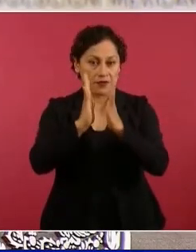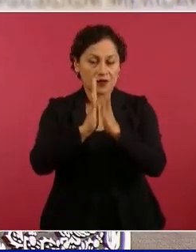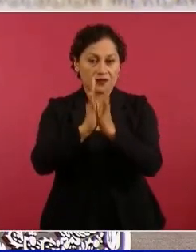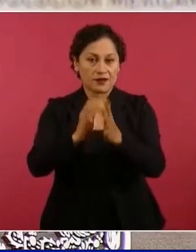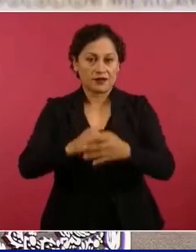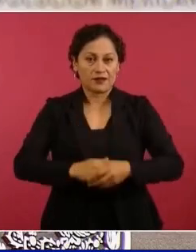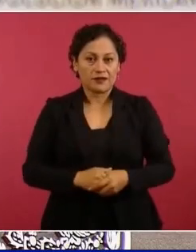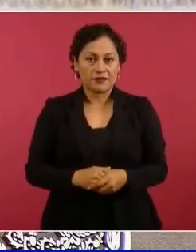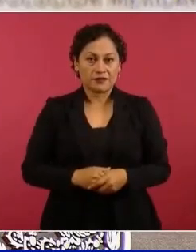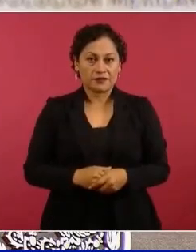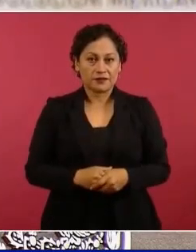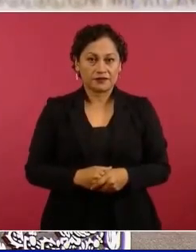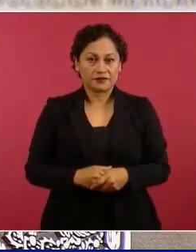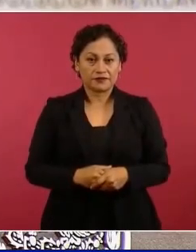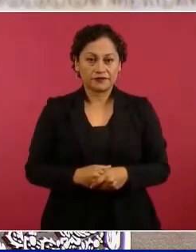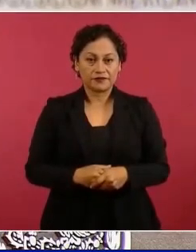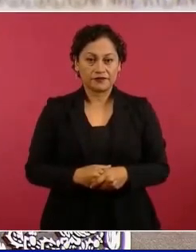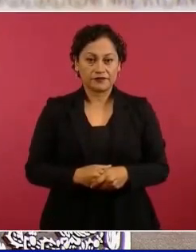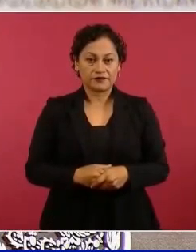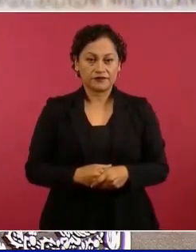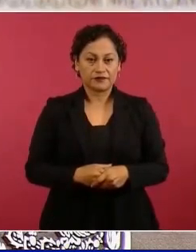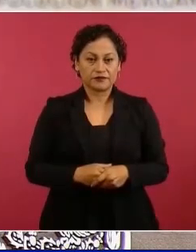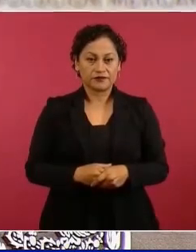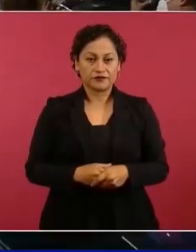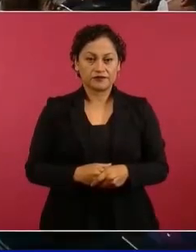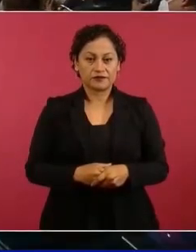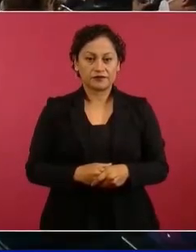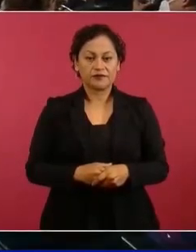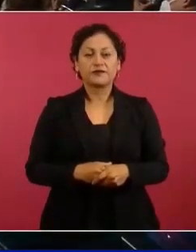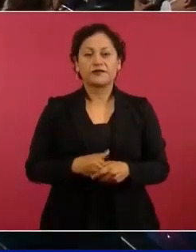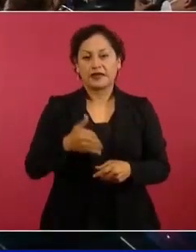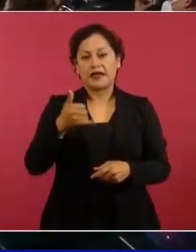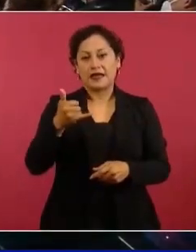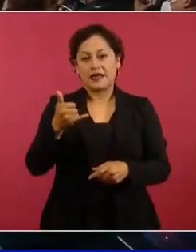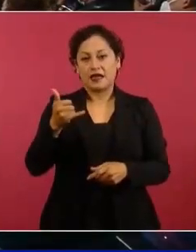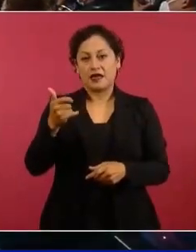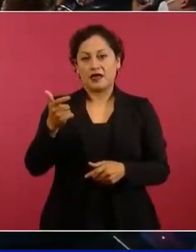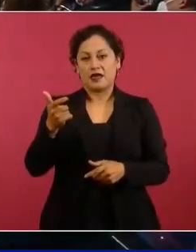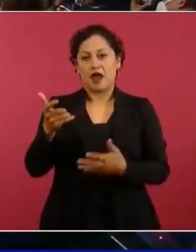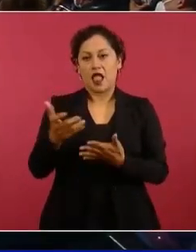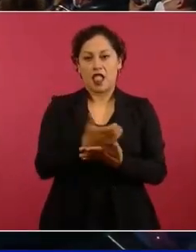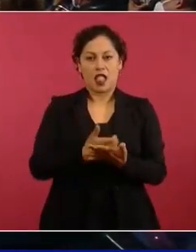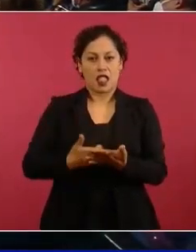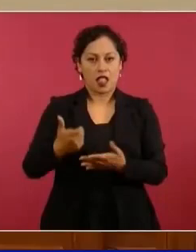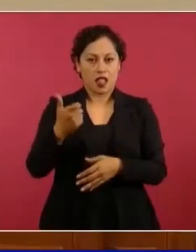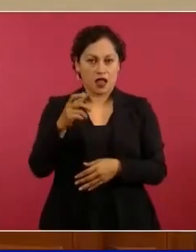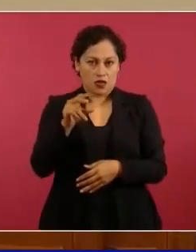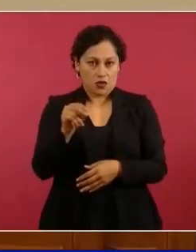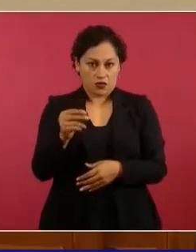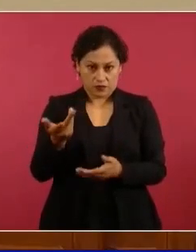no cobrar, ¿no? Así es.